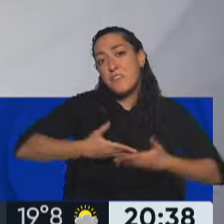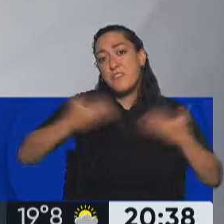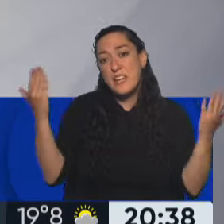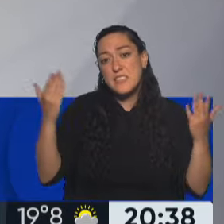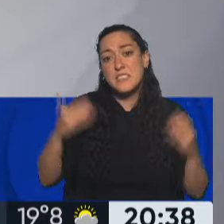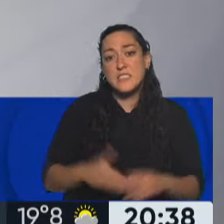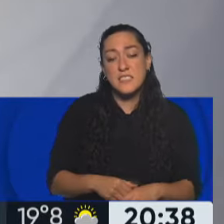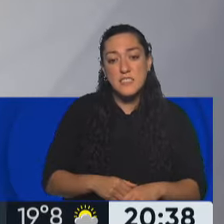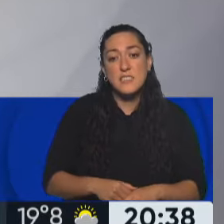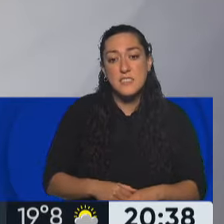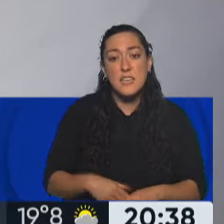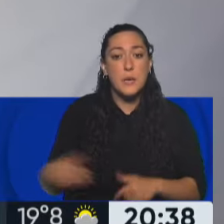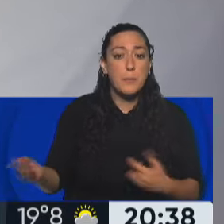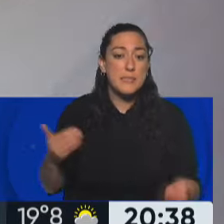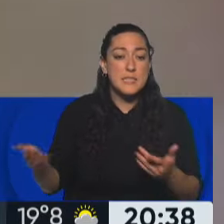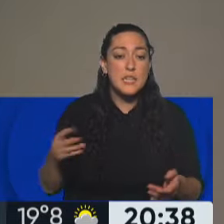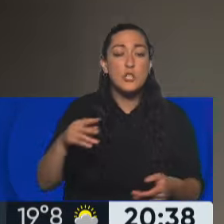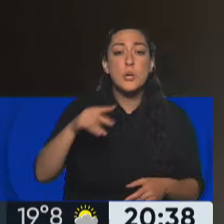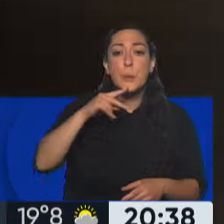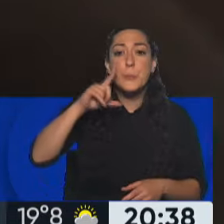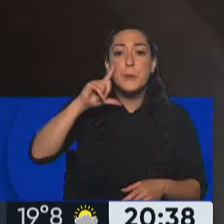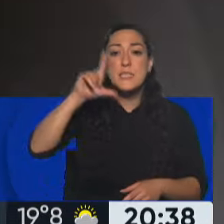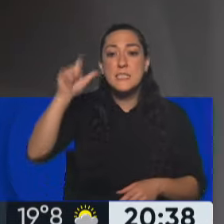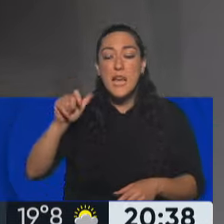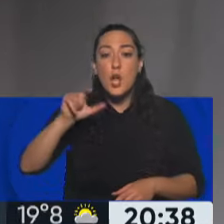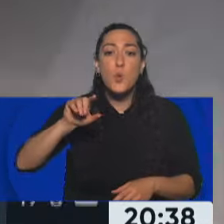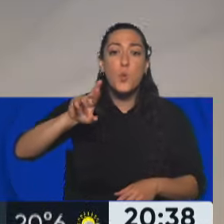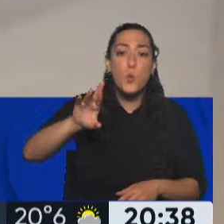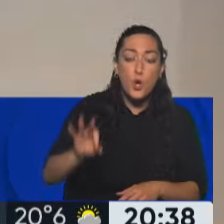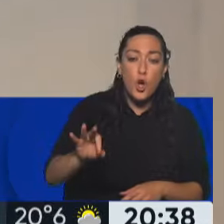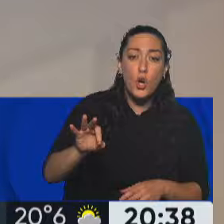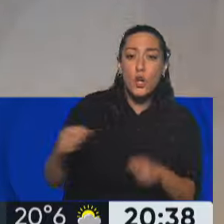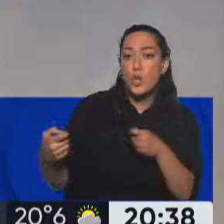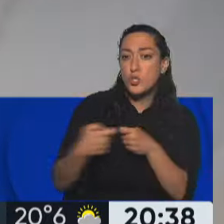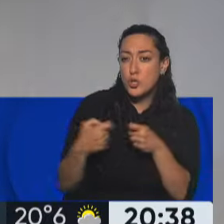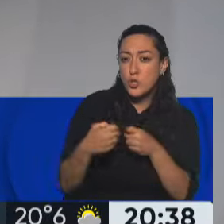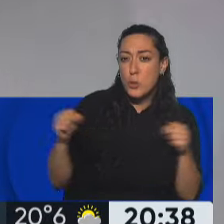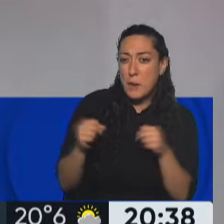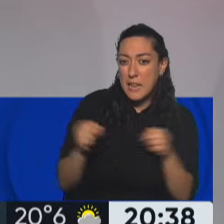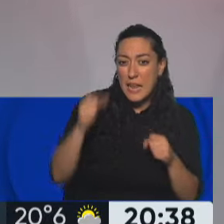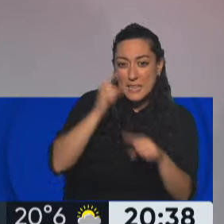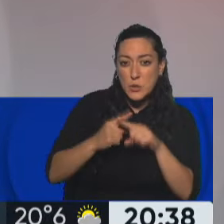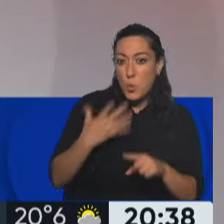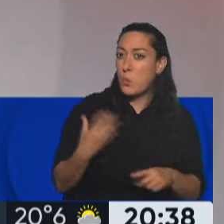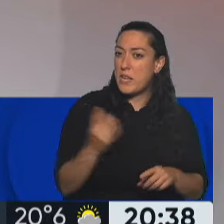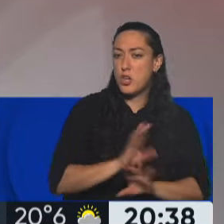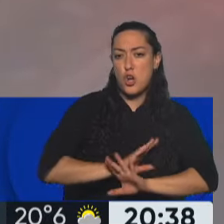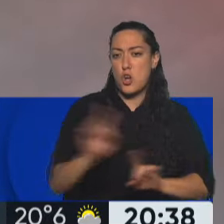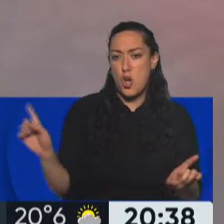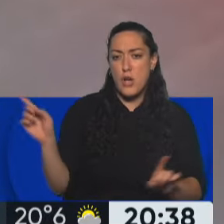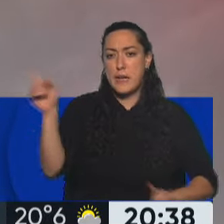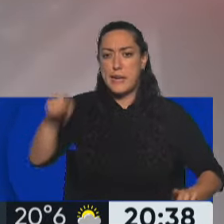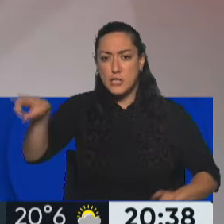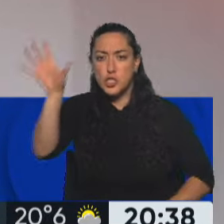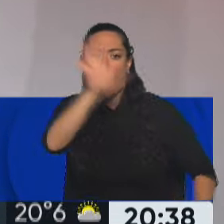Draquito. Los vecinos de Villa Luro no quisieron ser cómplices de la maldad del ahora ex dueño de Draco. Se organizaron